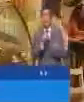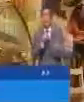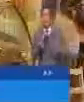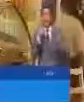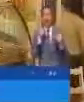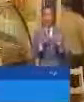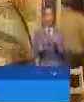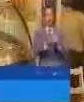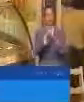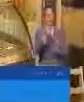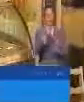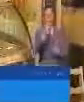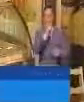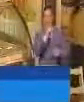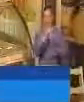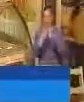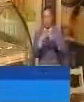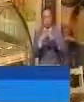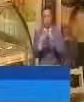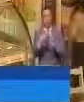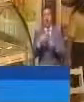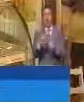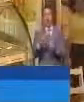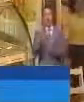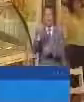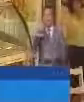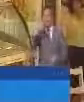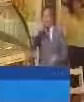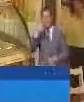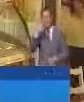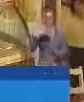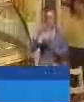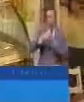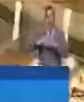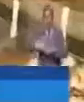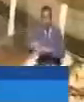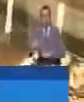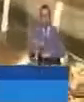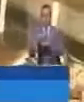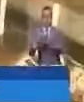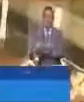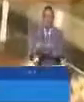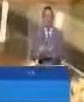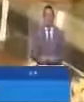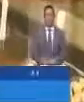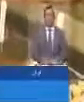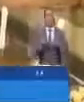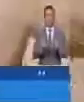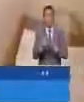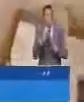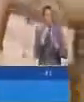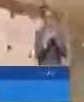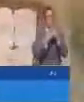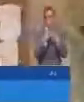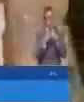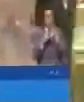lugares donde puedan encontrar una barquillera de helado, más que en estaciones de servicio, en supermercados u otros. Son parte de los resultados de una encuesta